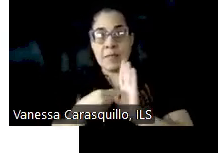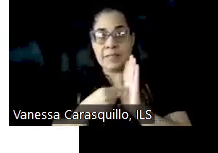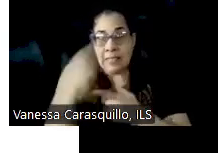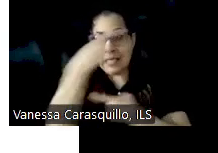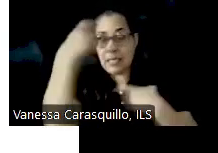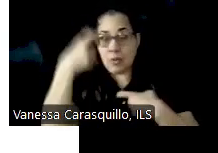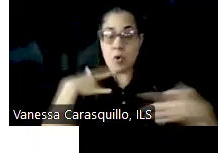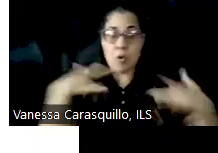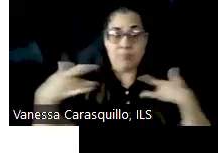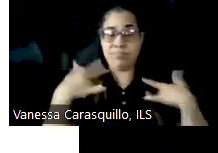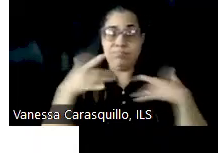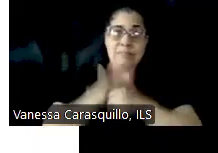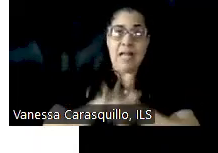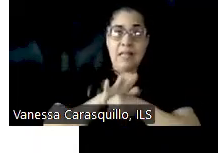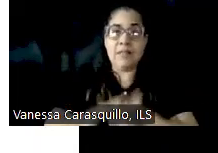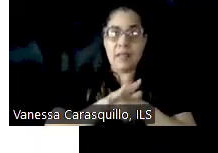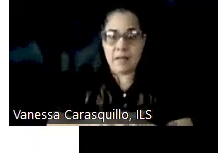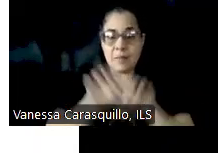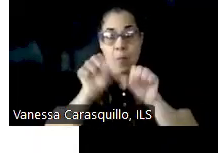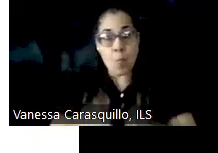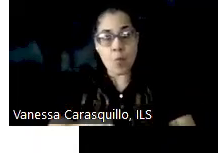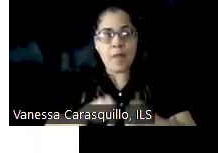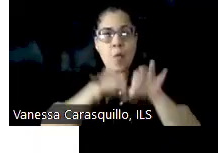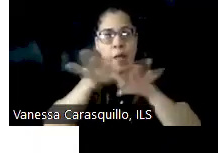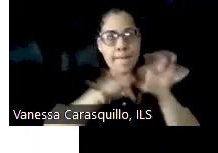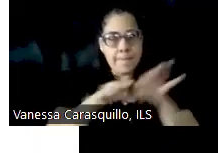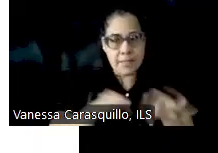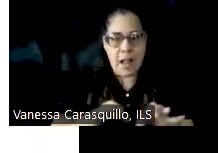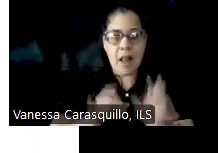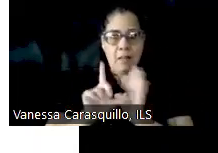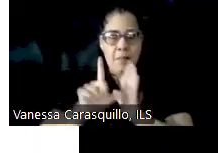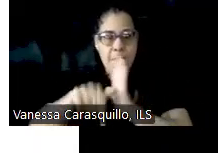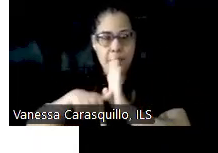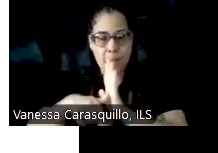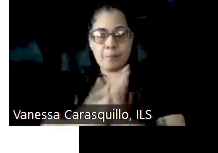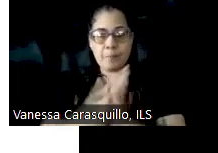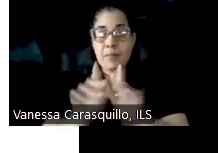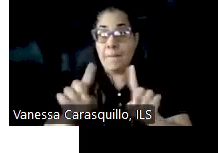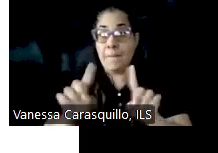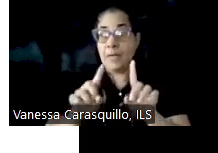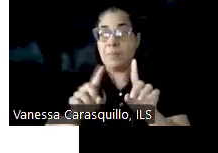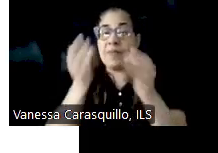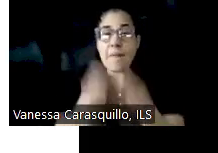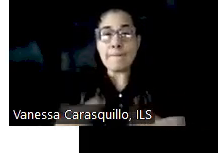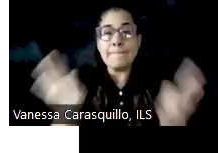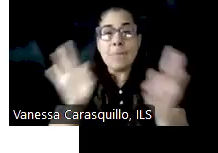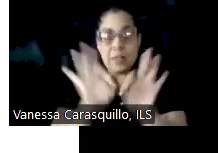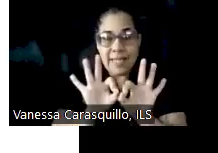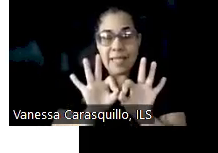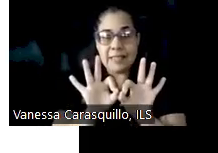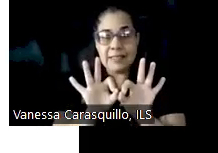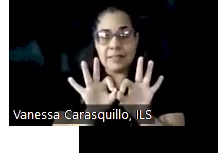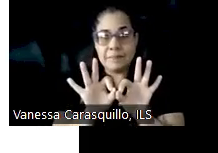podemos especificar qué tipo de trastorno de ansiedad más adelante. Pero lo más importante de esta diapositiva es